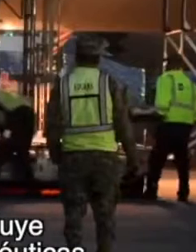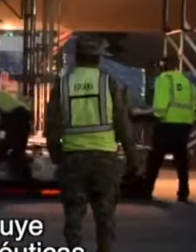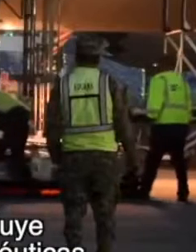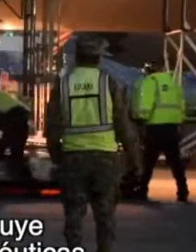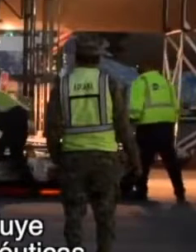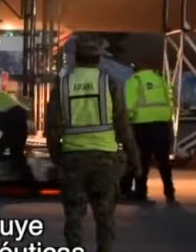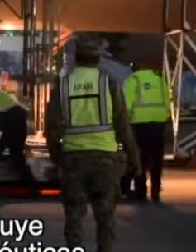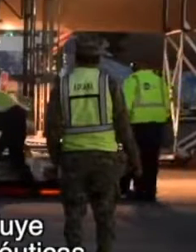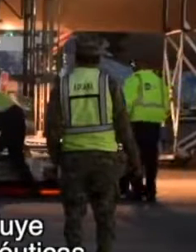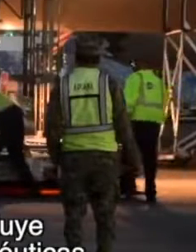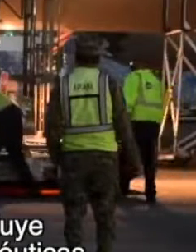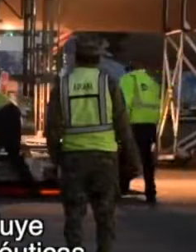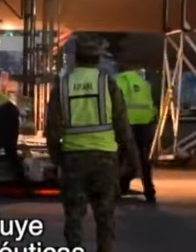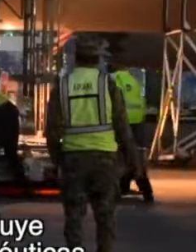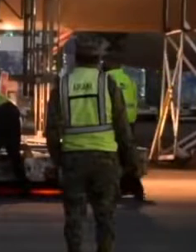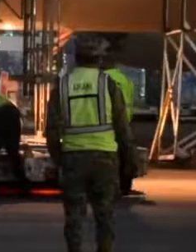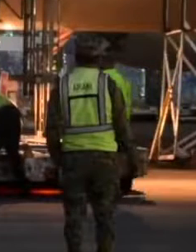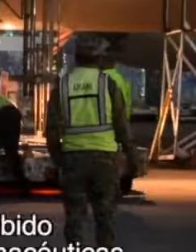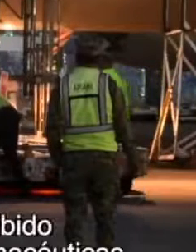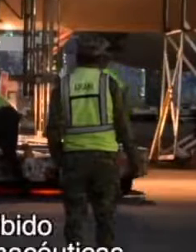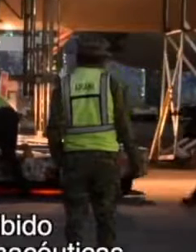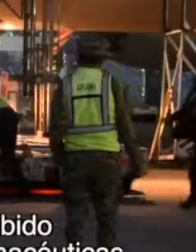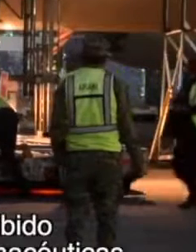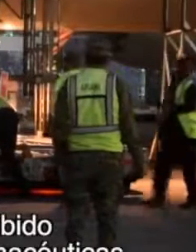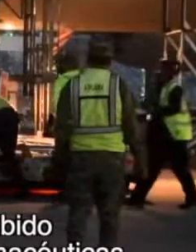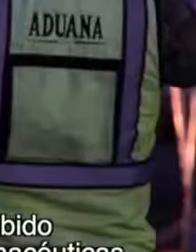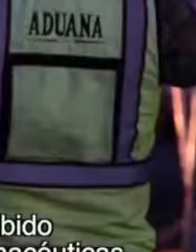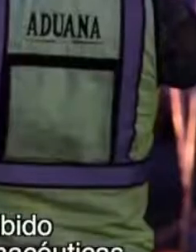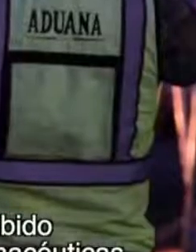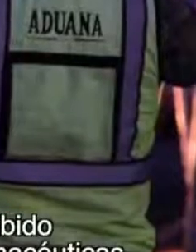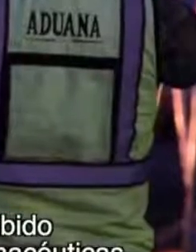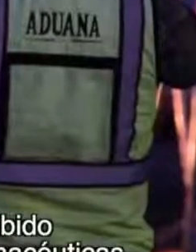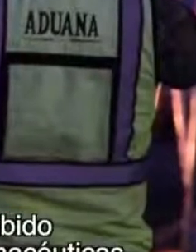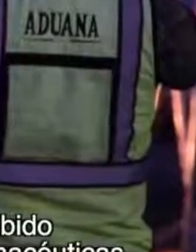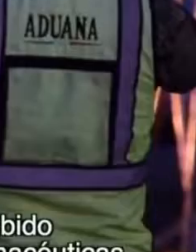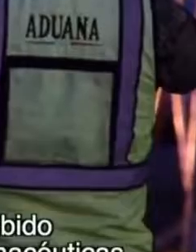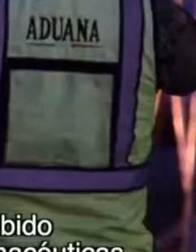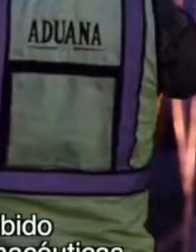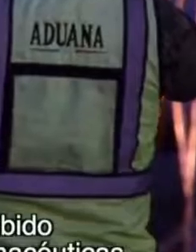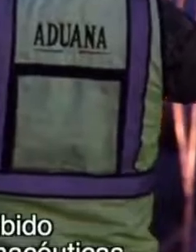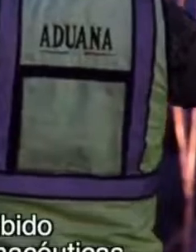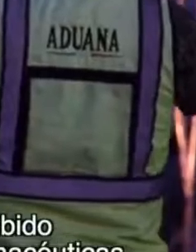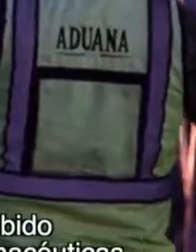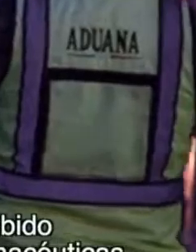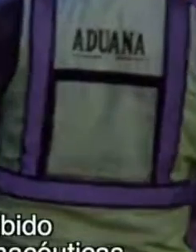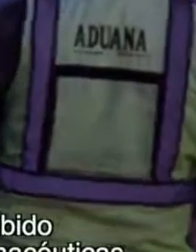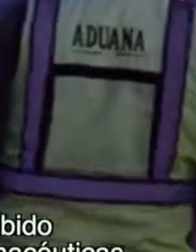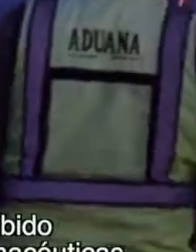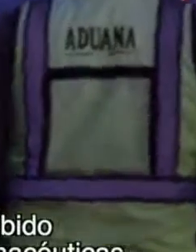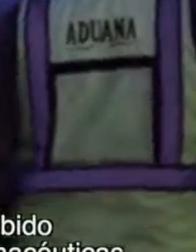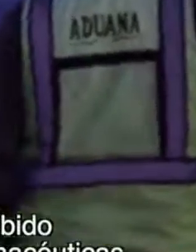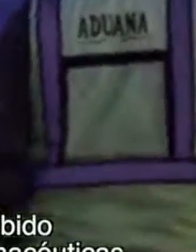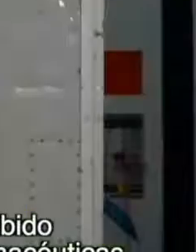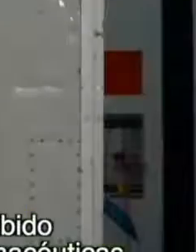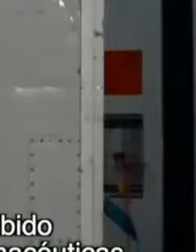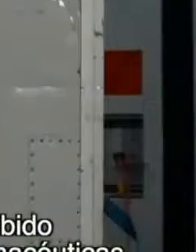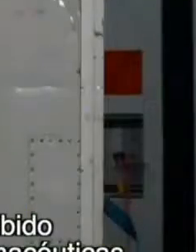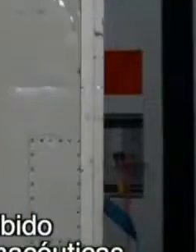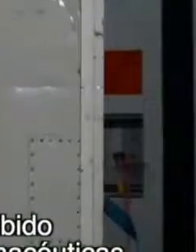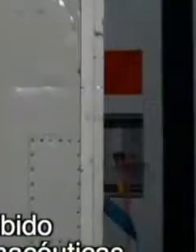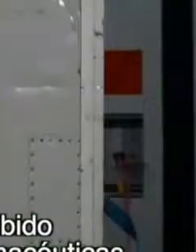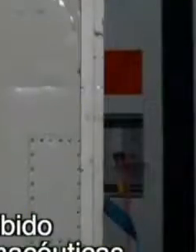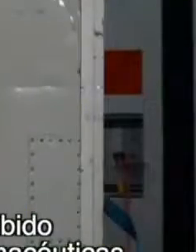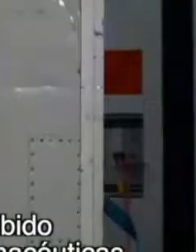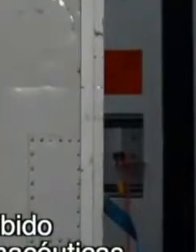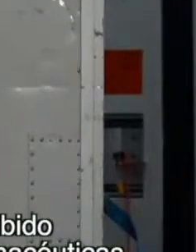2.034.590 de estas dos farmacéuticas. Desde el 23 de diciembre de 2020, México ha recibido